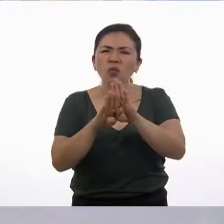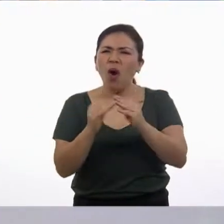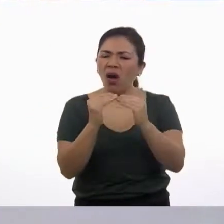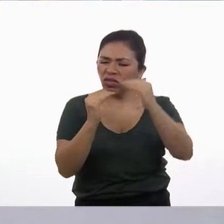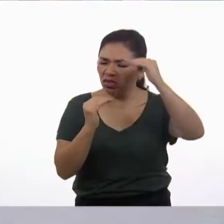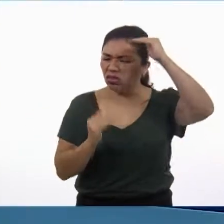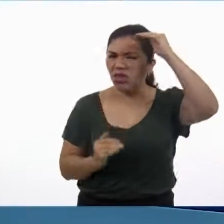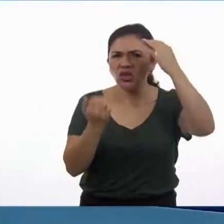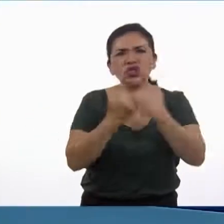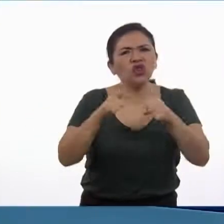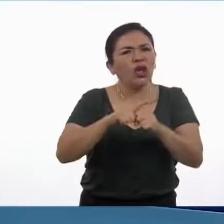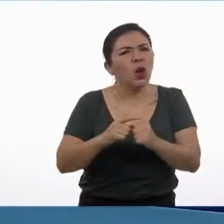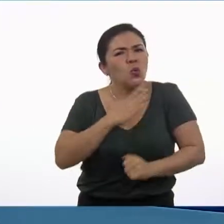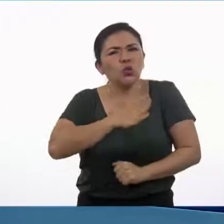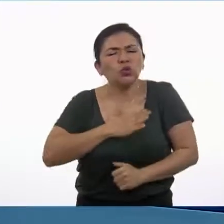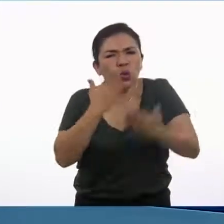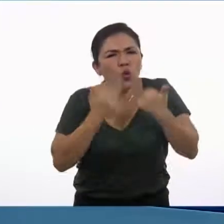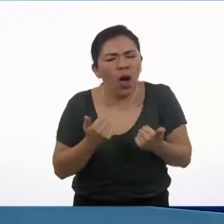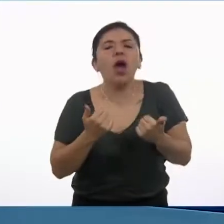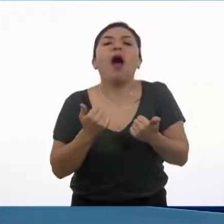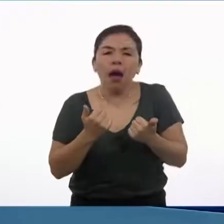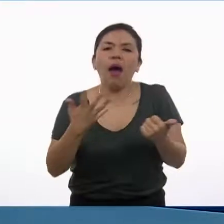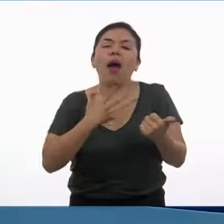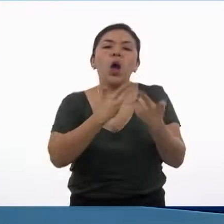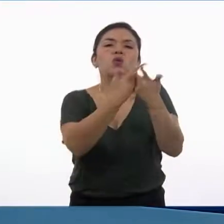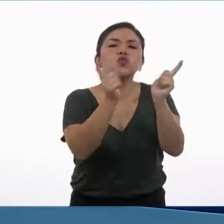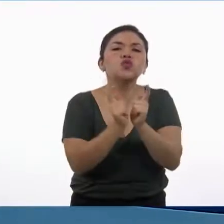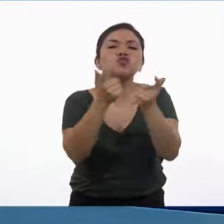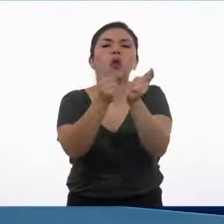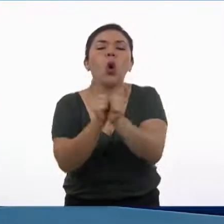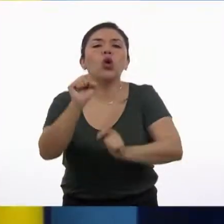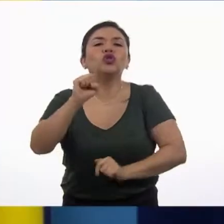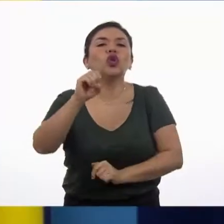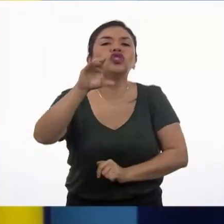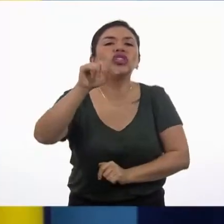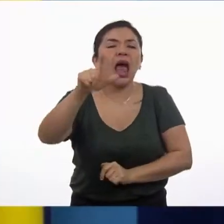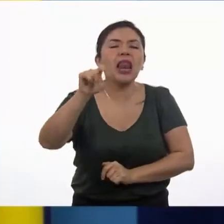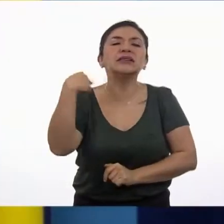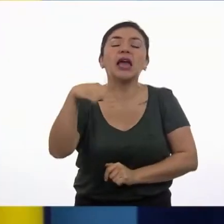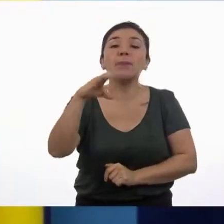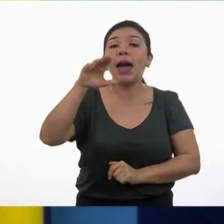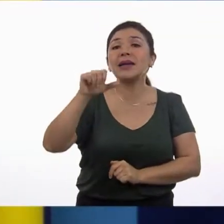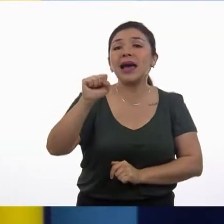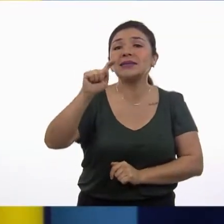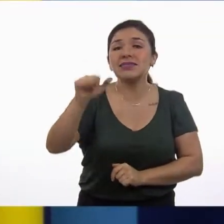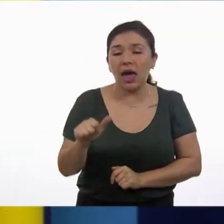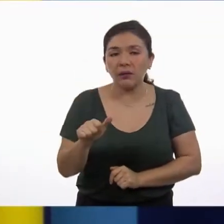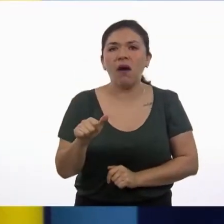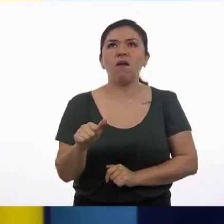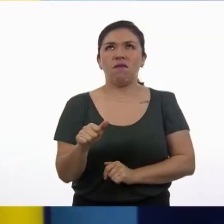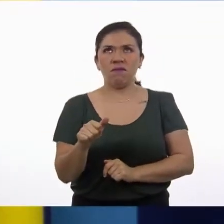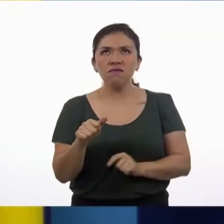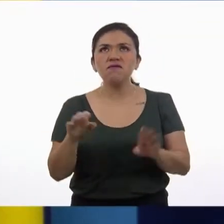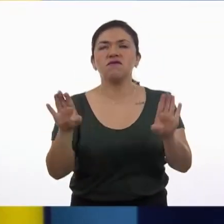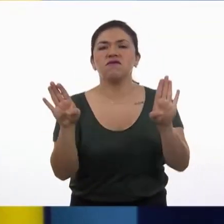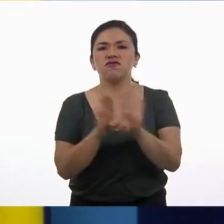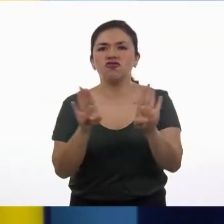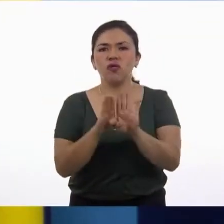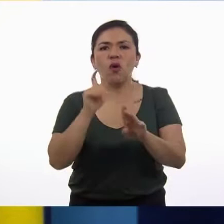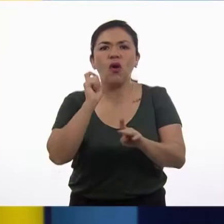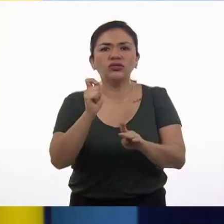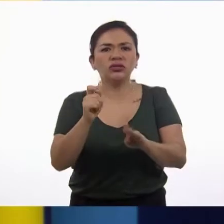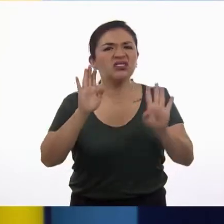sociales, también se van a organizar por castas o clases sociales. Es decir, ¿se organizaron como una civilización ya